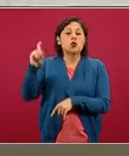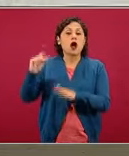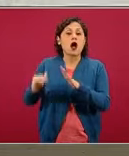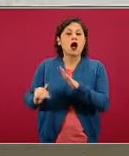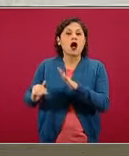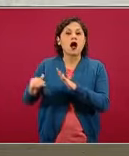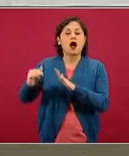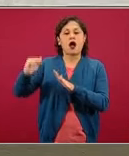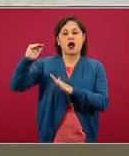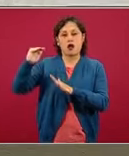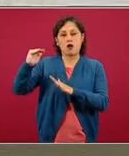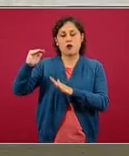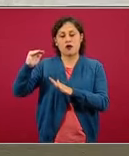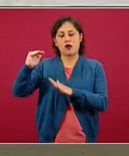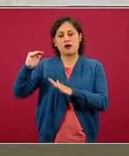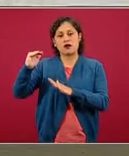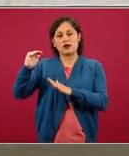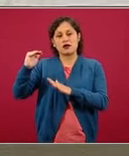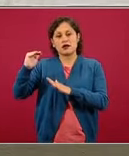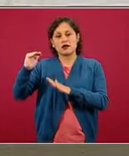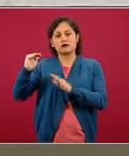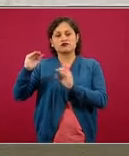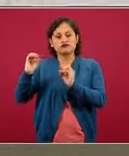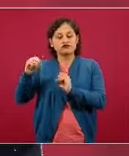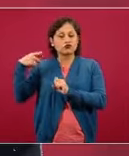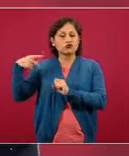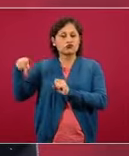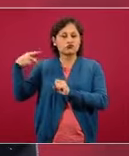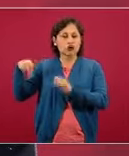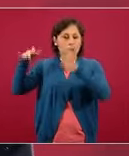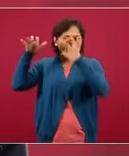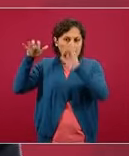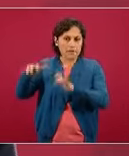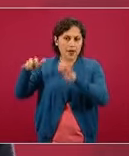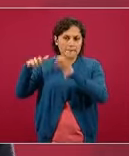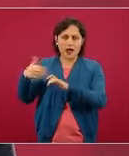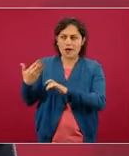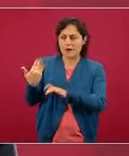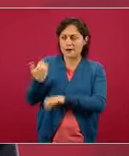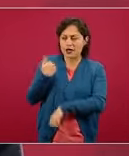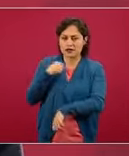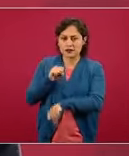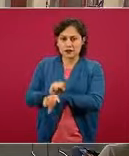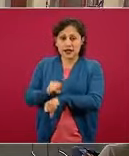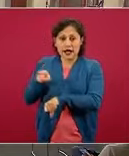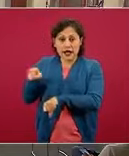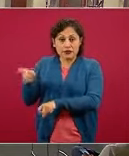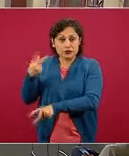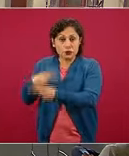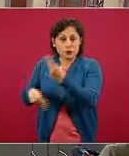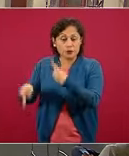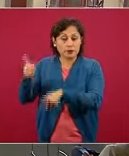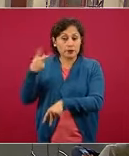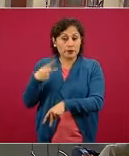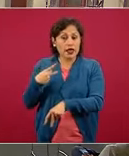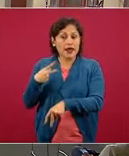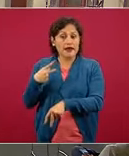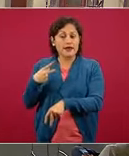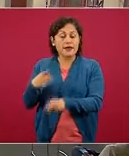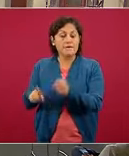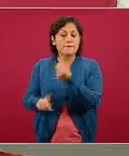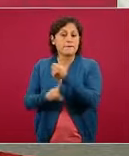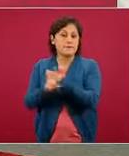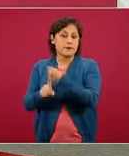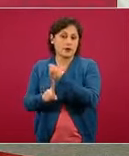inundaciones y por los fenómenos hidrometeorológicos de hace algunas semanas hayan generado algún